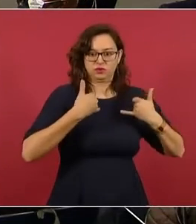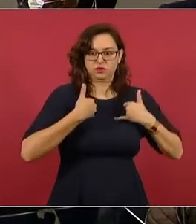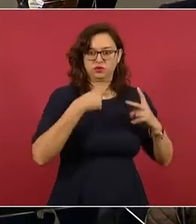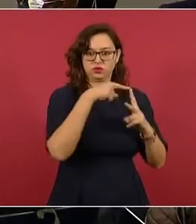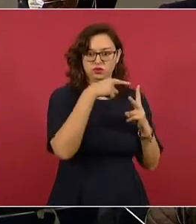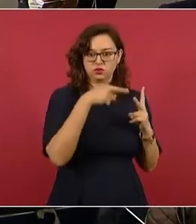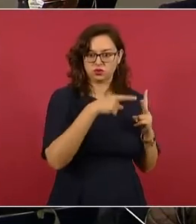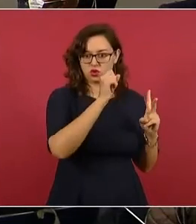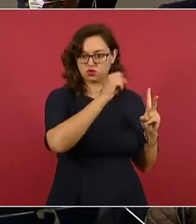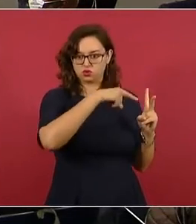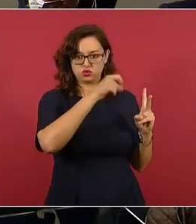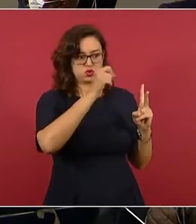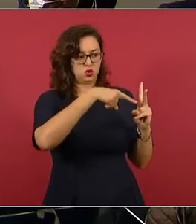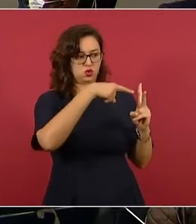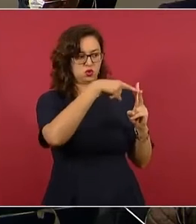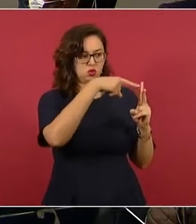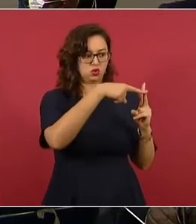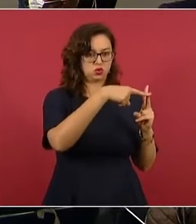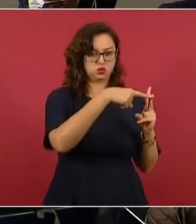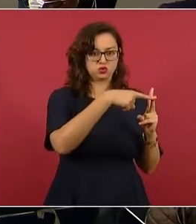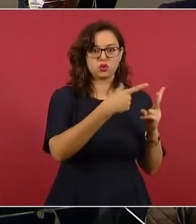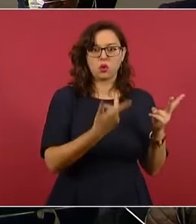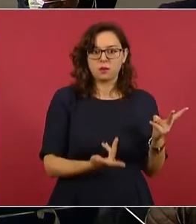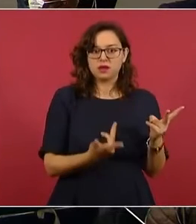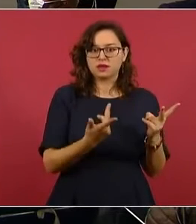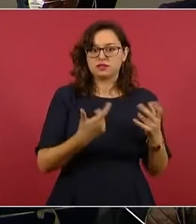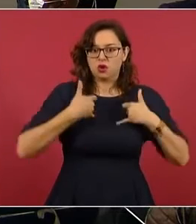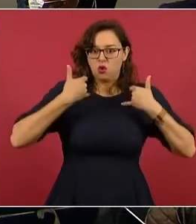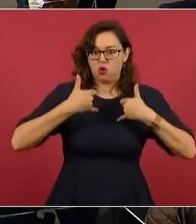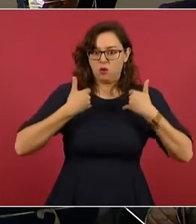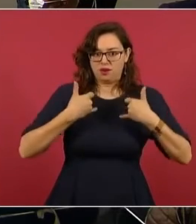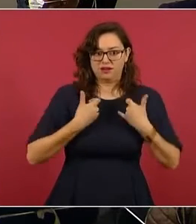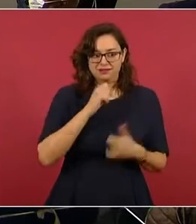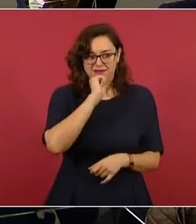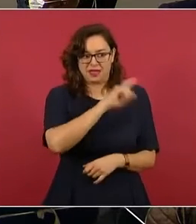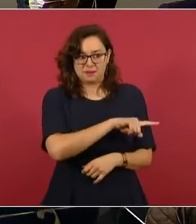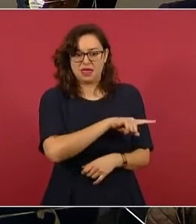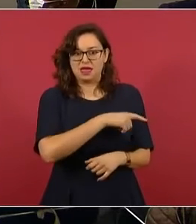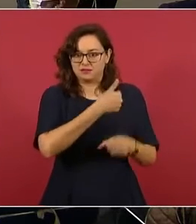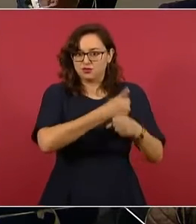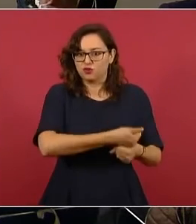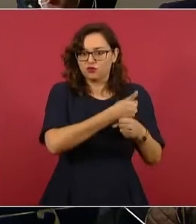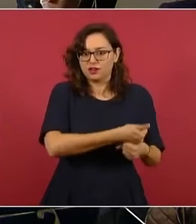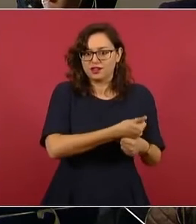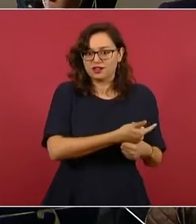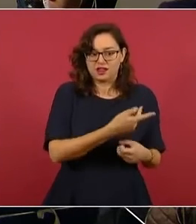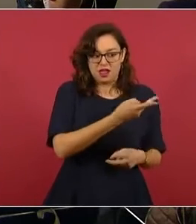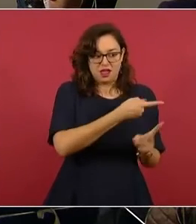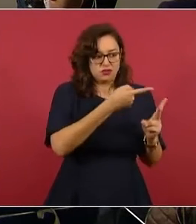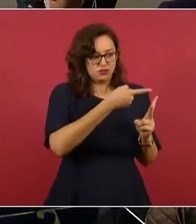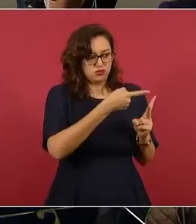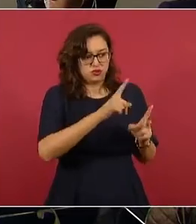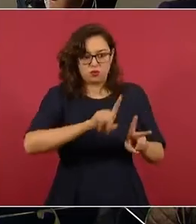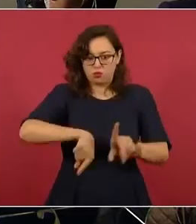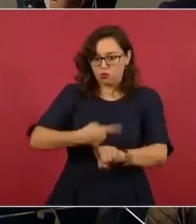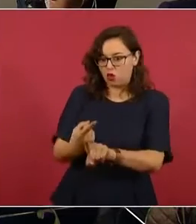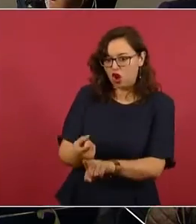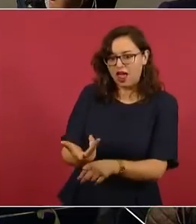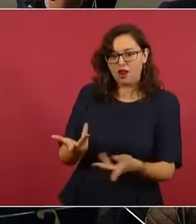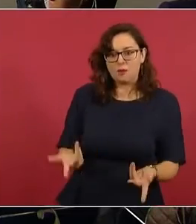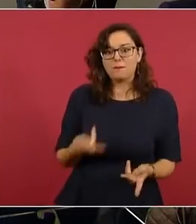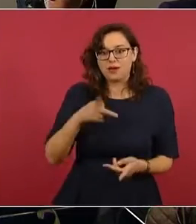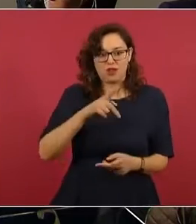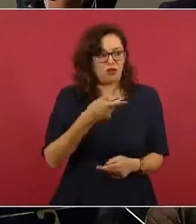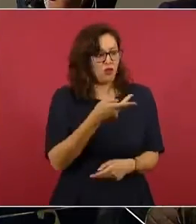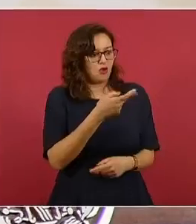son víctimas también, consideradas como víctimas por la propia Comisión Nacional de los Derechos Humanos. Yo decirle primero